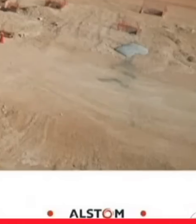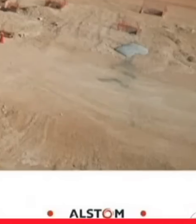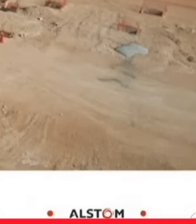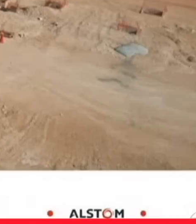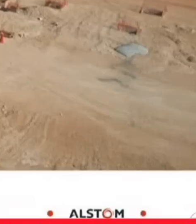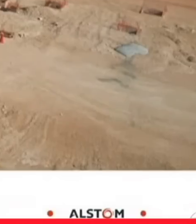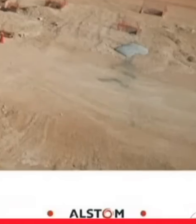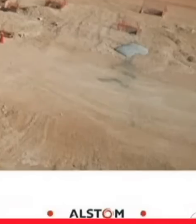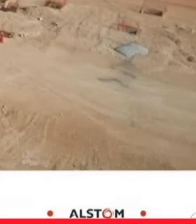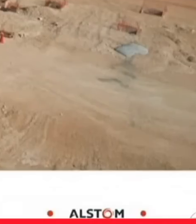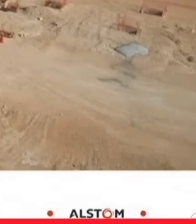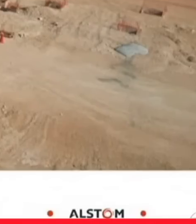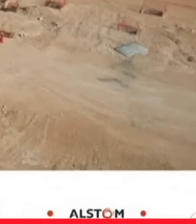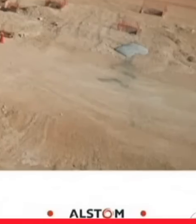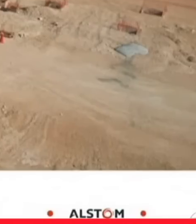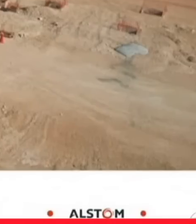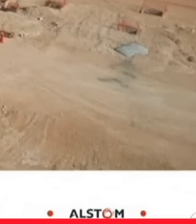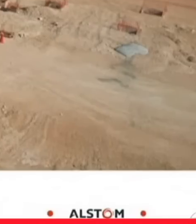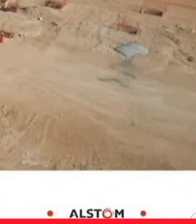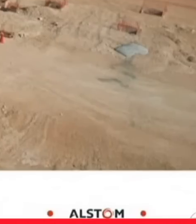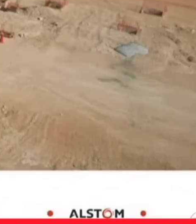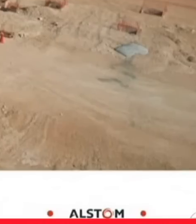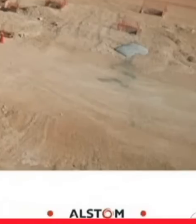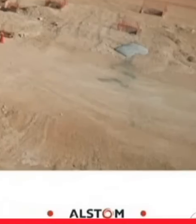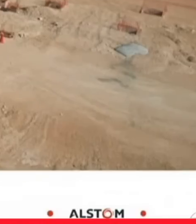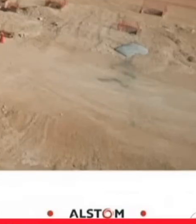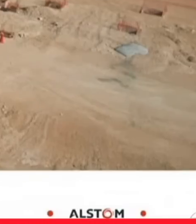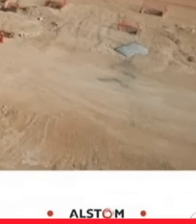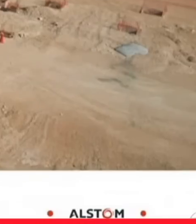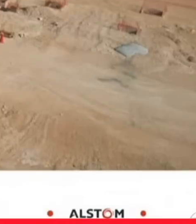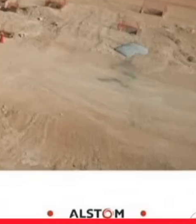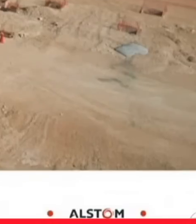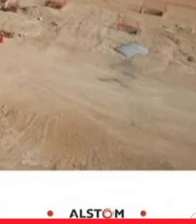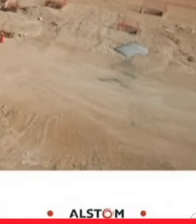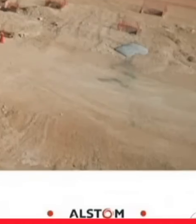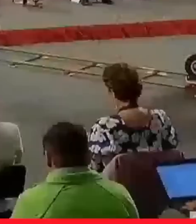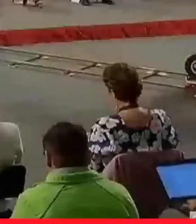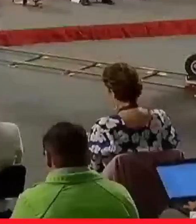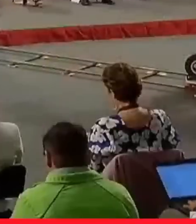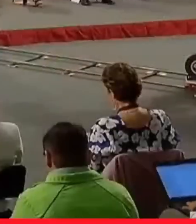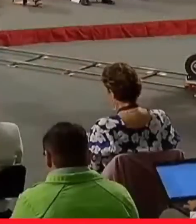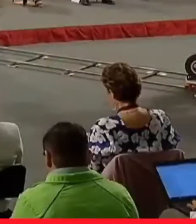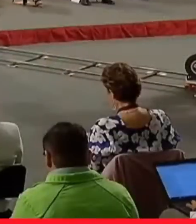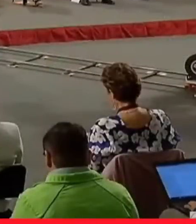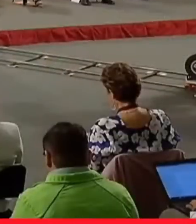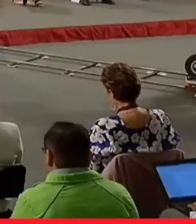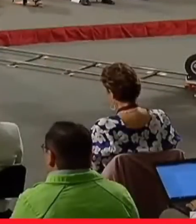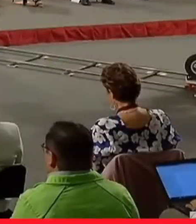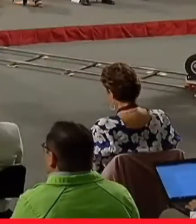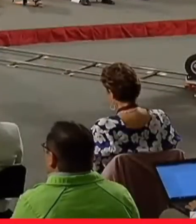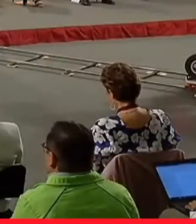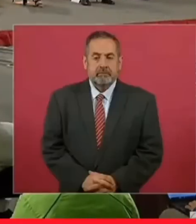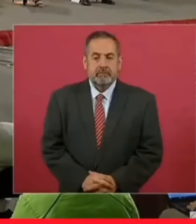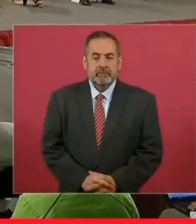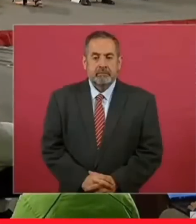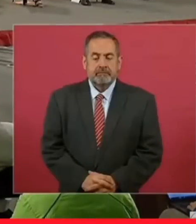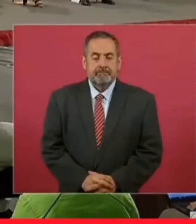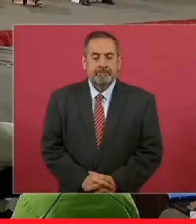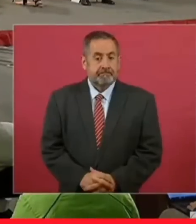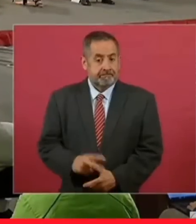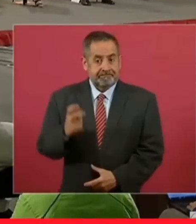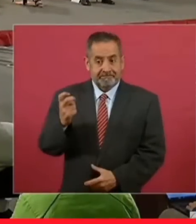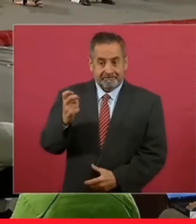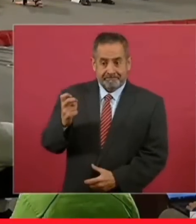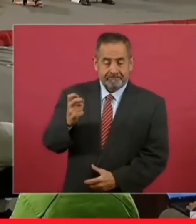May, estáticas y dinámicas. Este es el primero de 42 trenes de acuerdo a lo que se ha establecido en el calendario desde